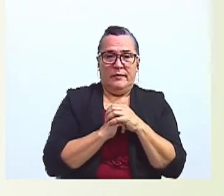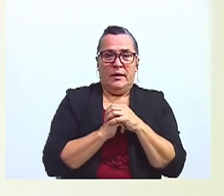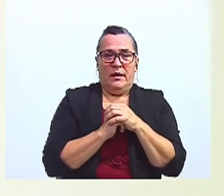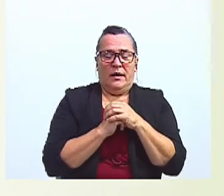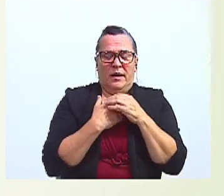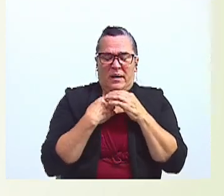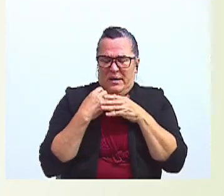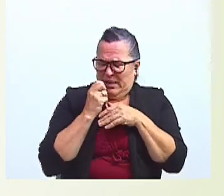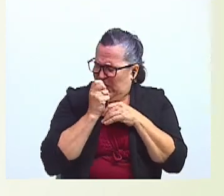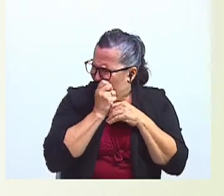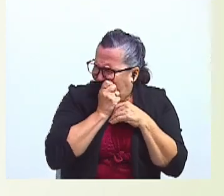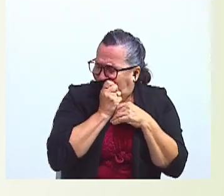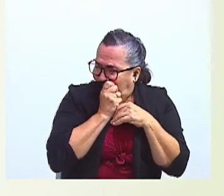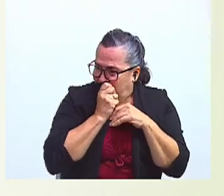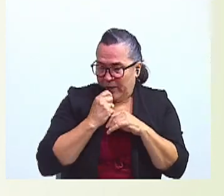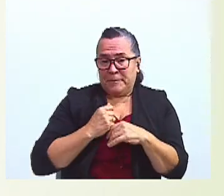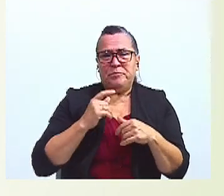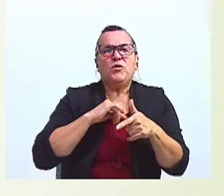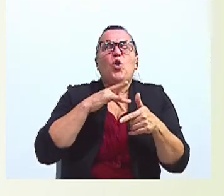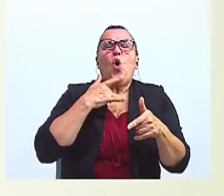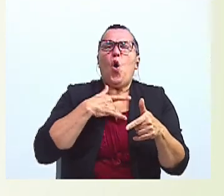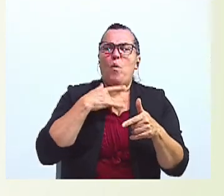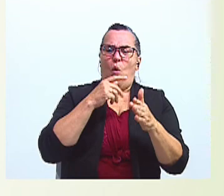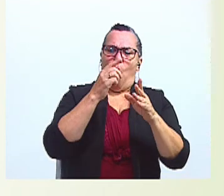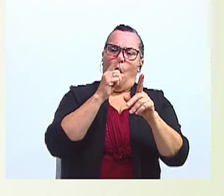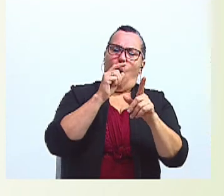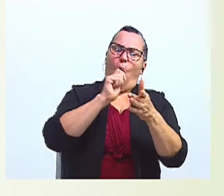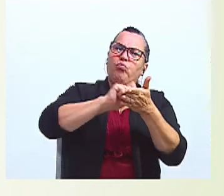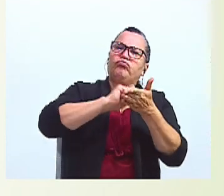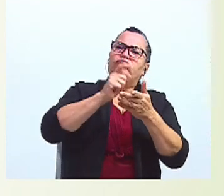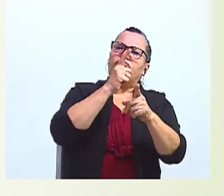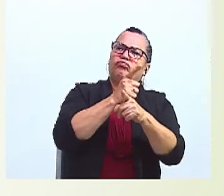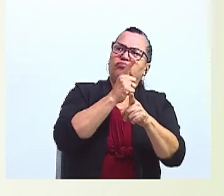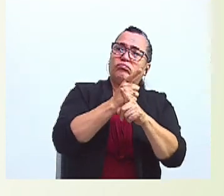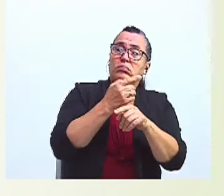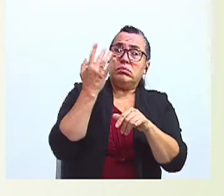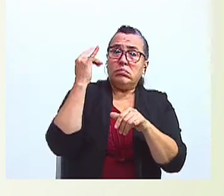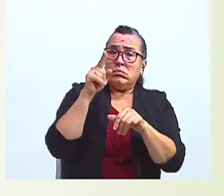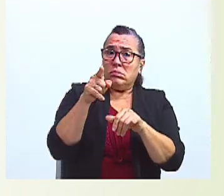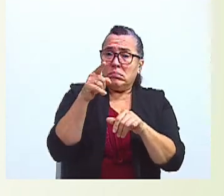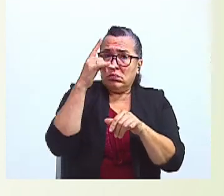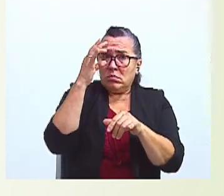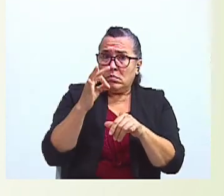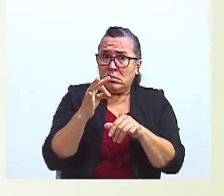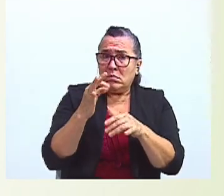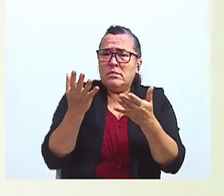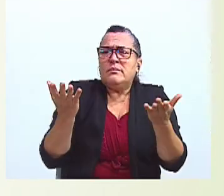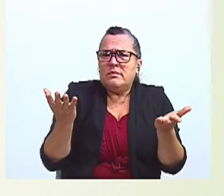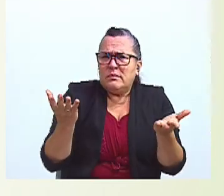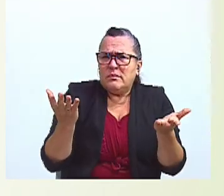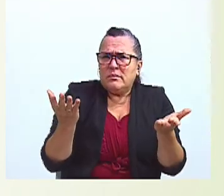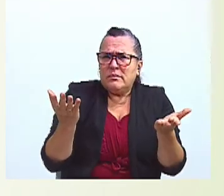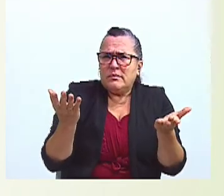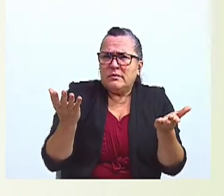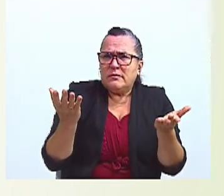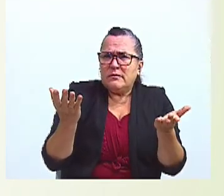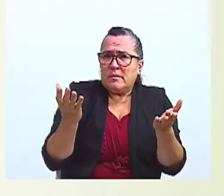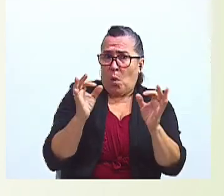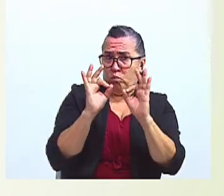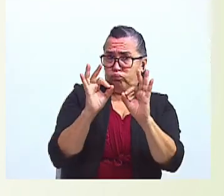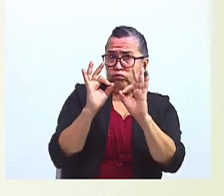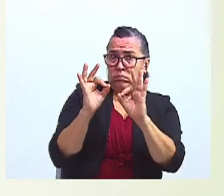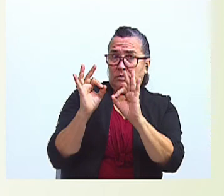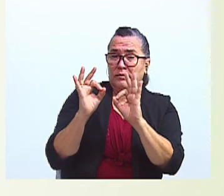¿Cómo me siento ante mi ortografía? Considero que está